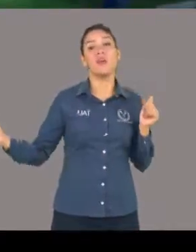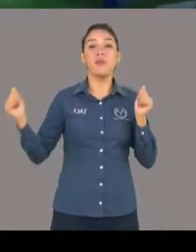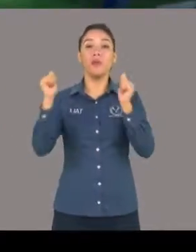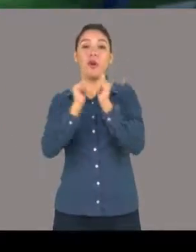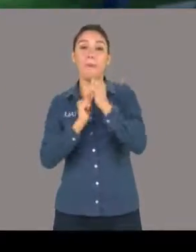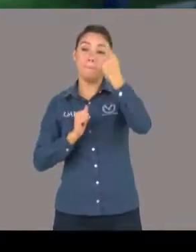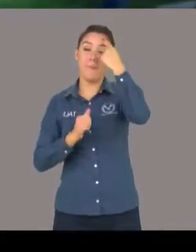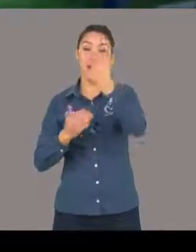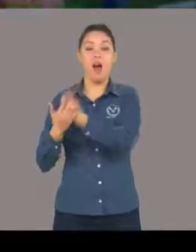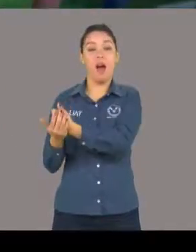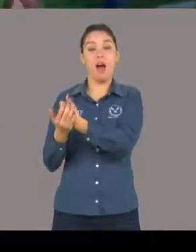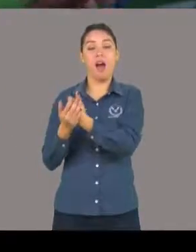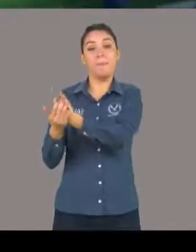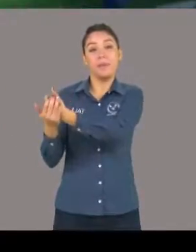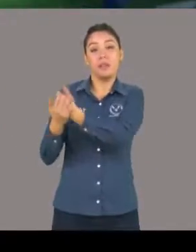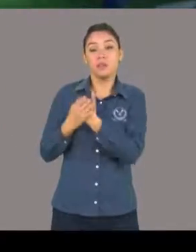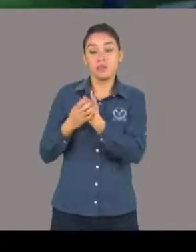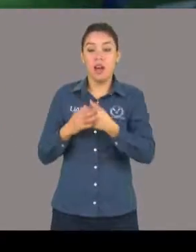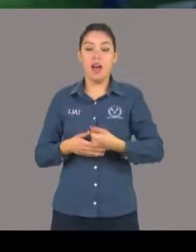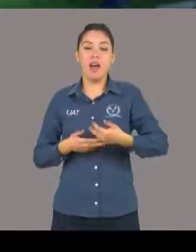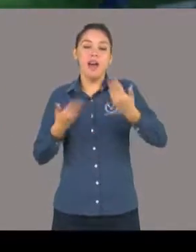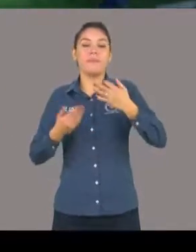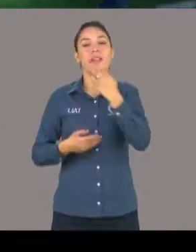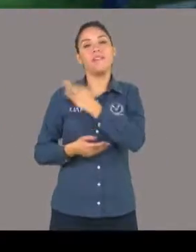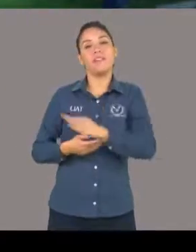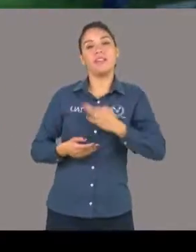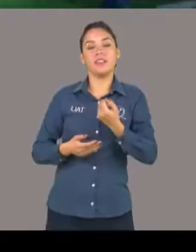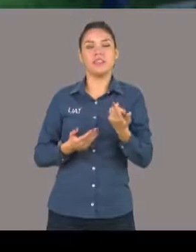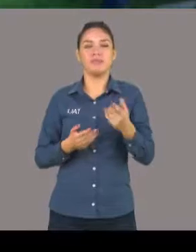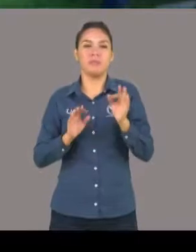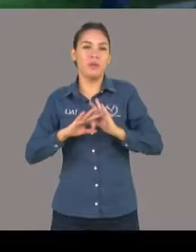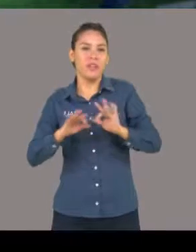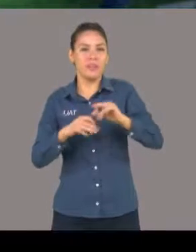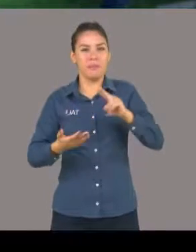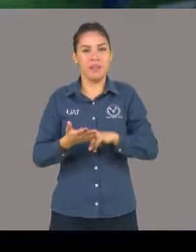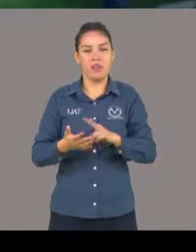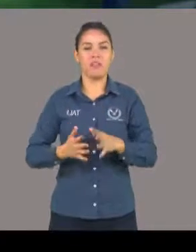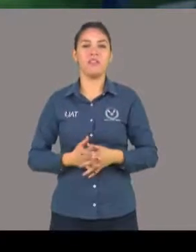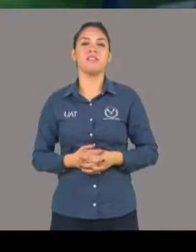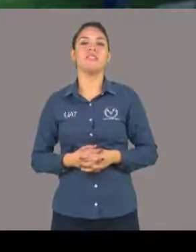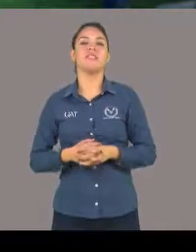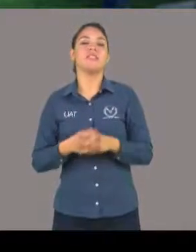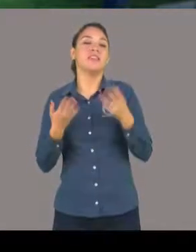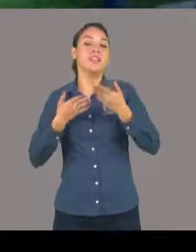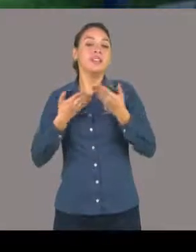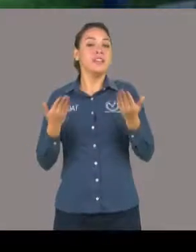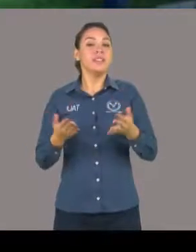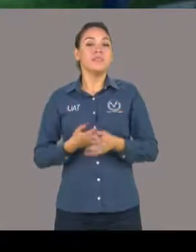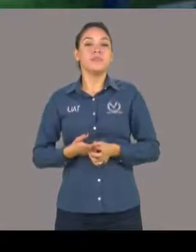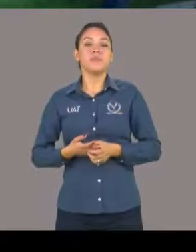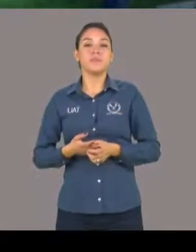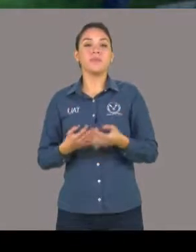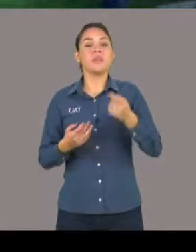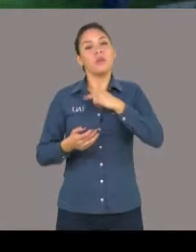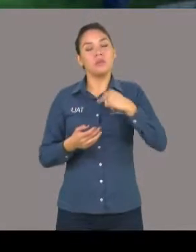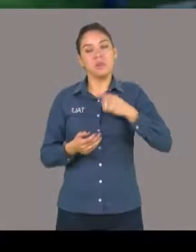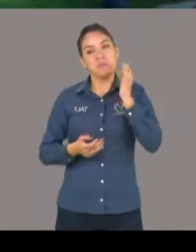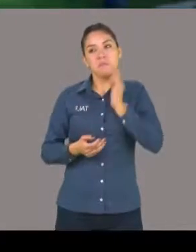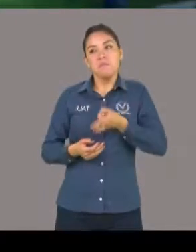hombre, que necesitamos tener a un hombre en nuestras vidas para poder valer, para poder tener valor. Y entonces